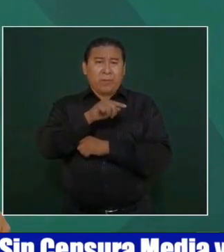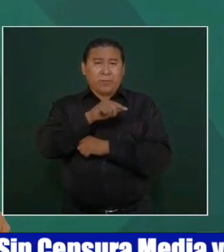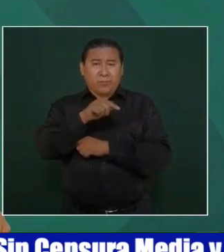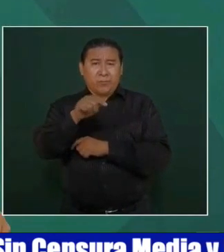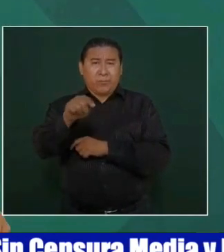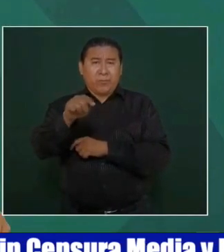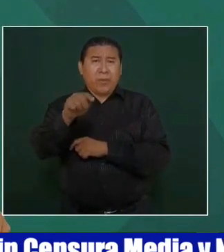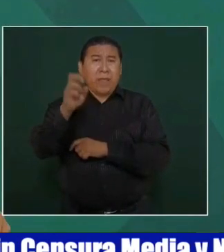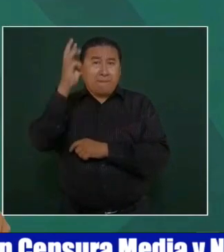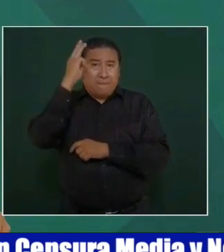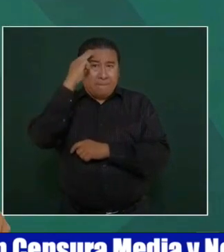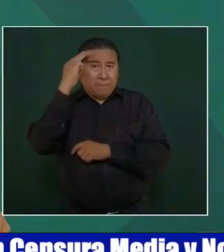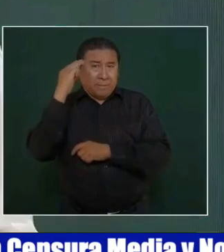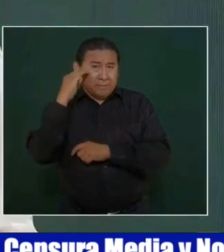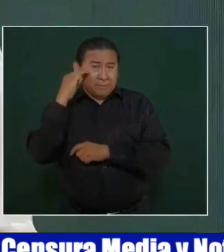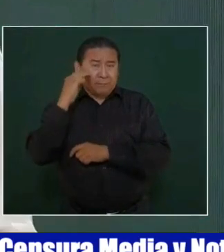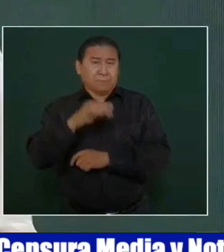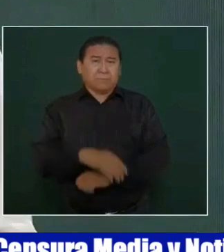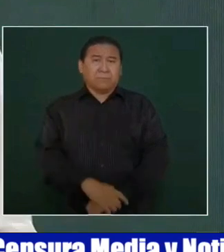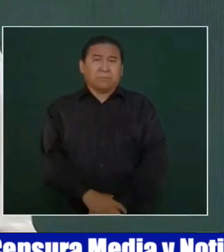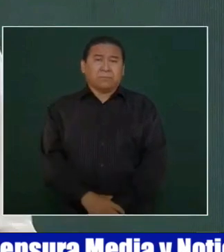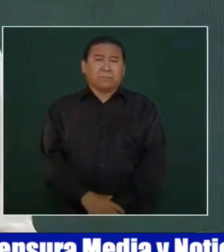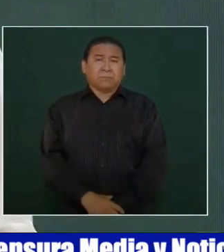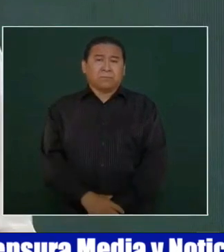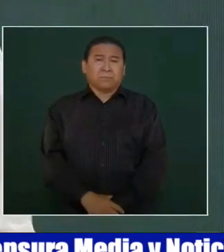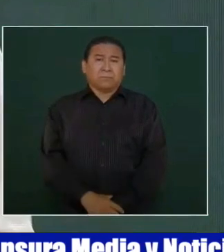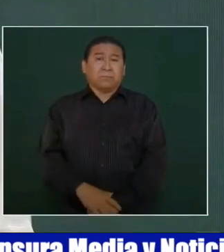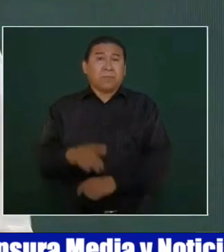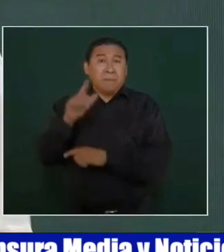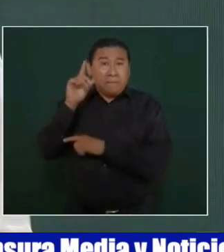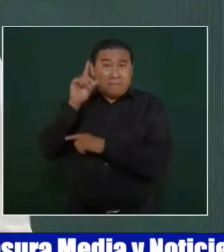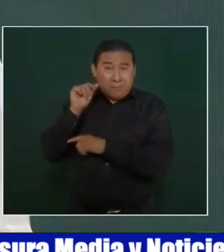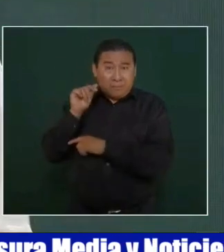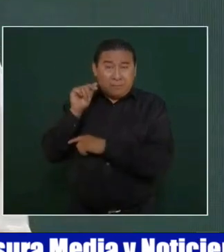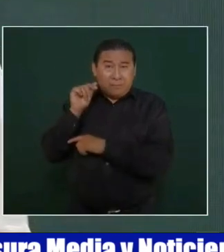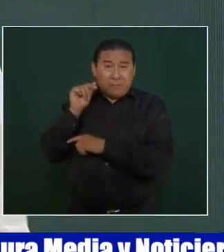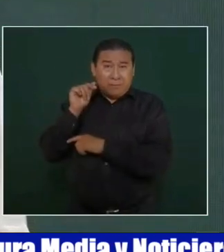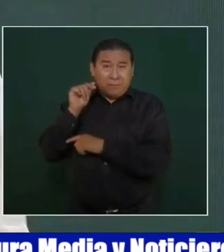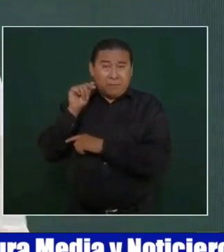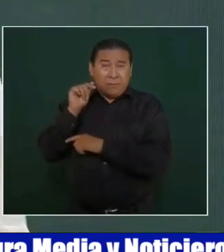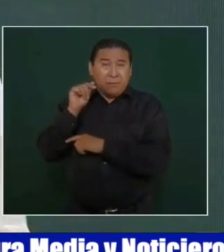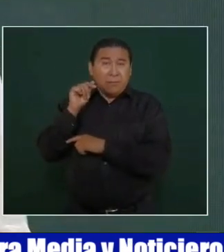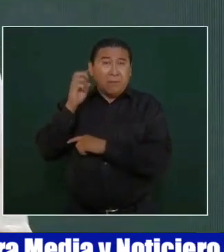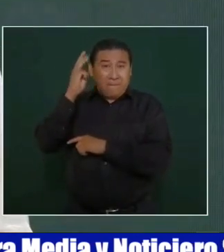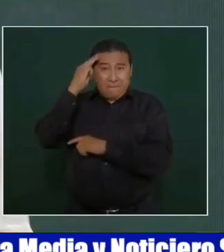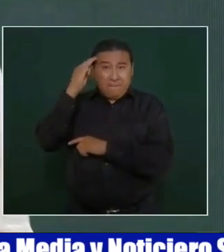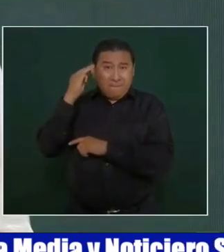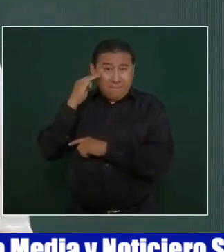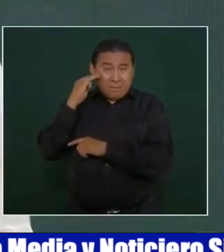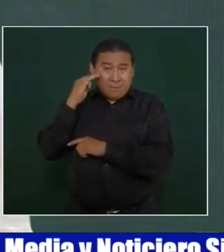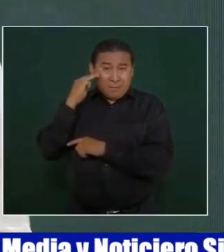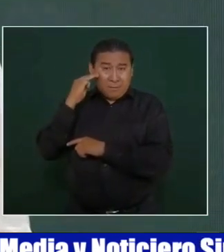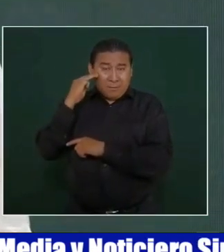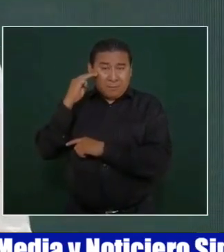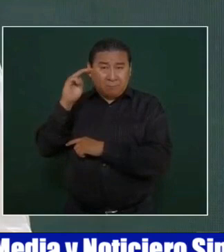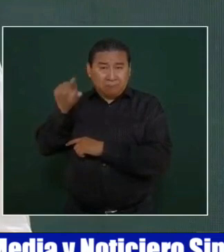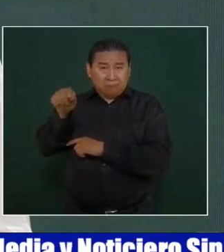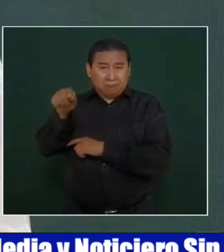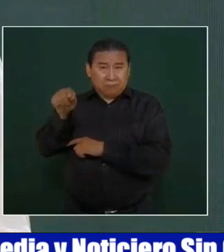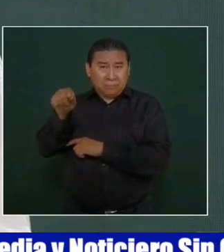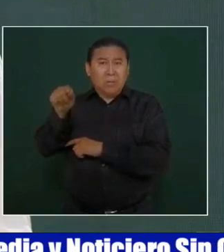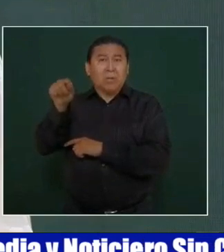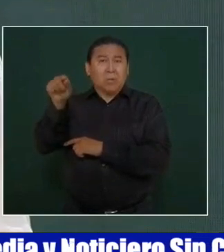segundos pisos lo interesante de esto de lo que plantea y el presidente de lópez obrador lo muy